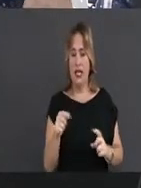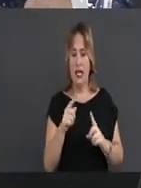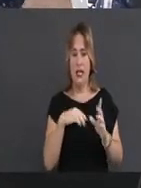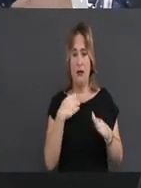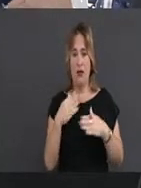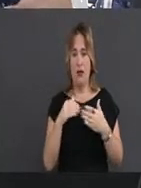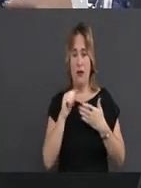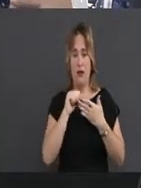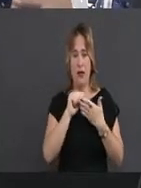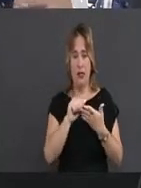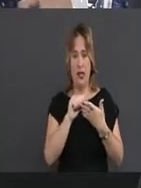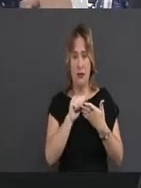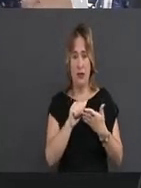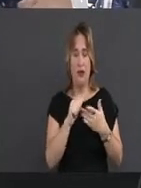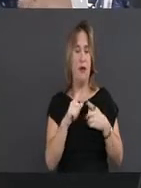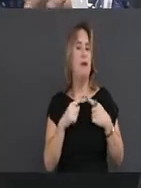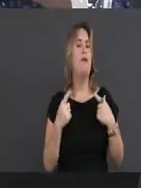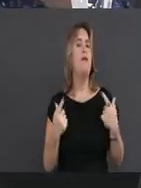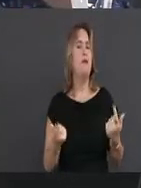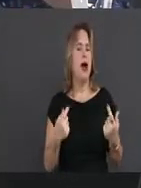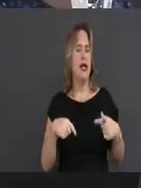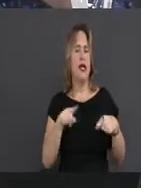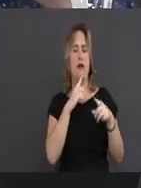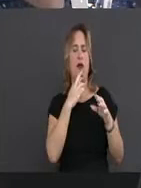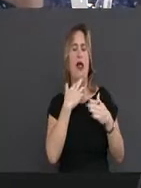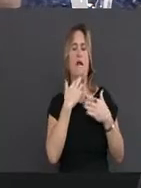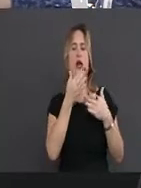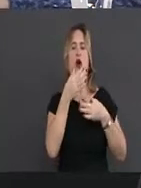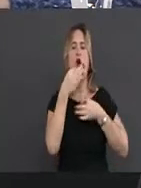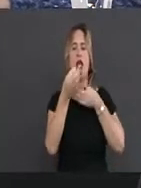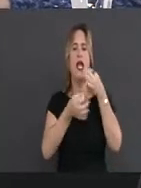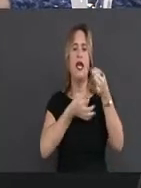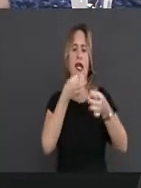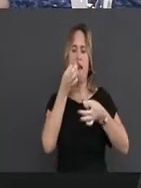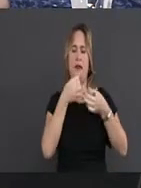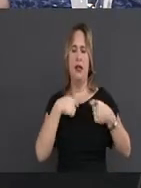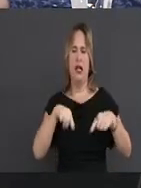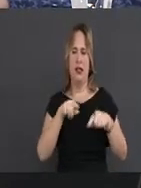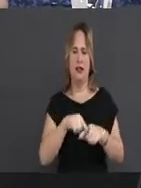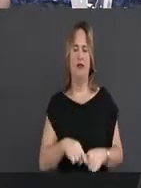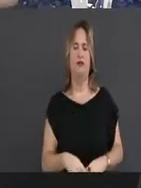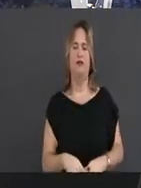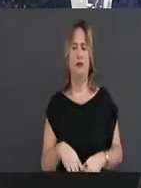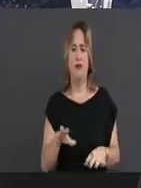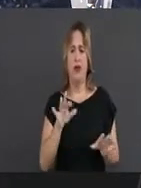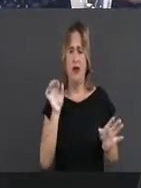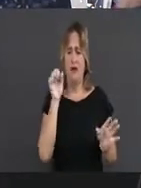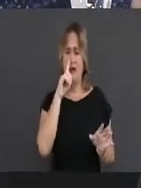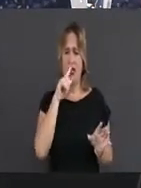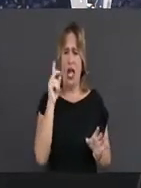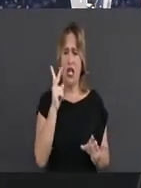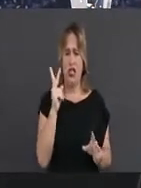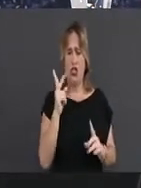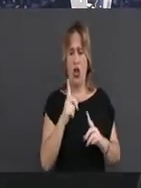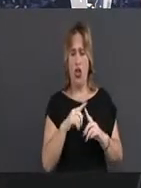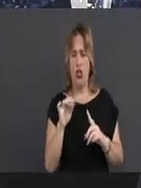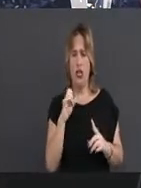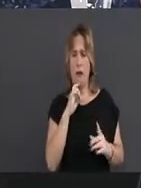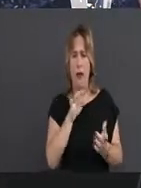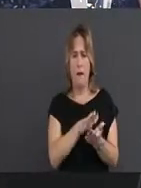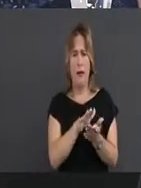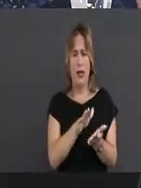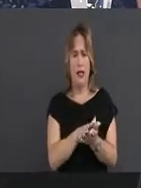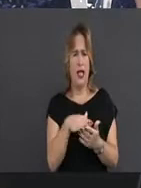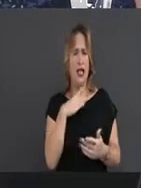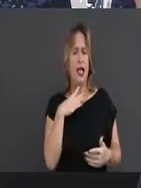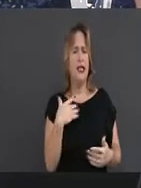de los servicios, para que se pueda dar mejor evaluación acerca de esto. Ahora, para concluir, hay dos asuntos que nos quedan pendientes.